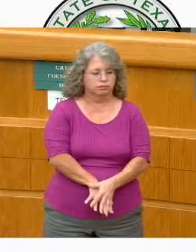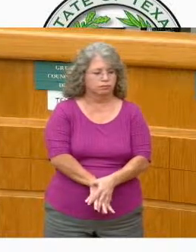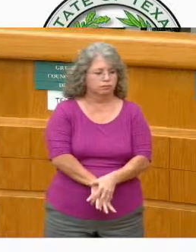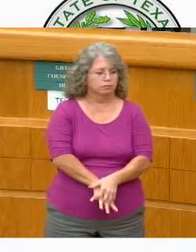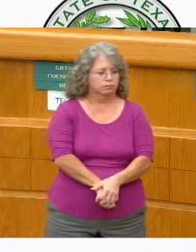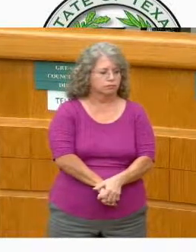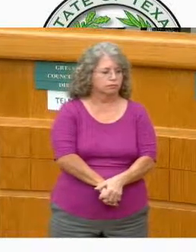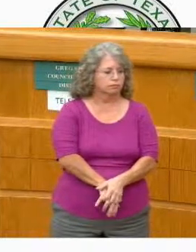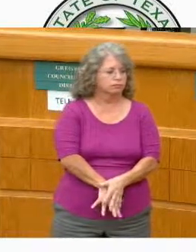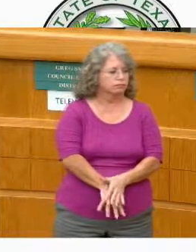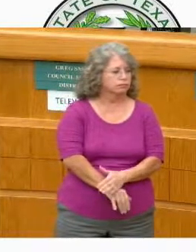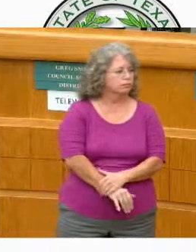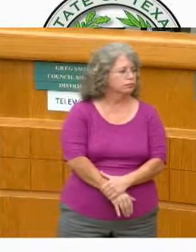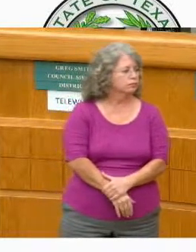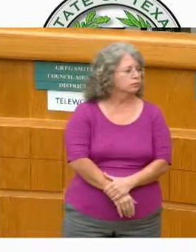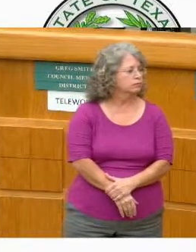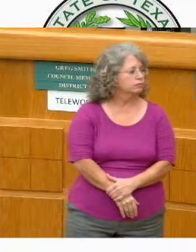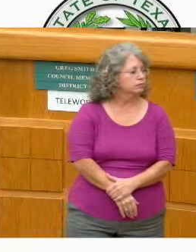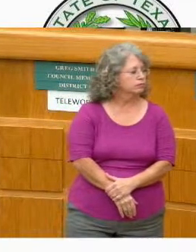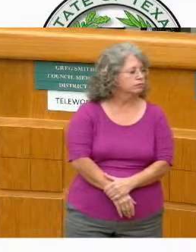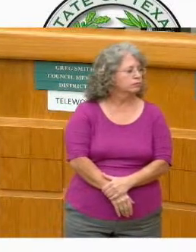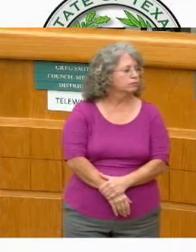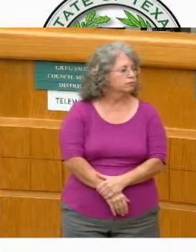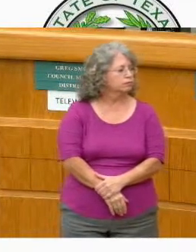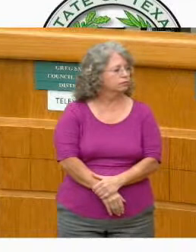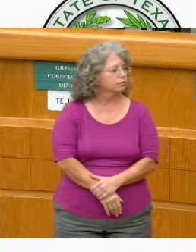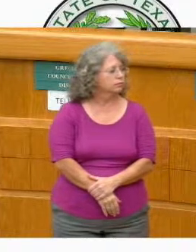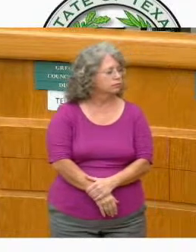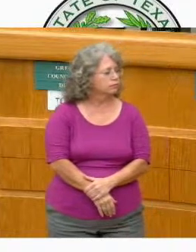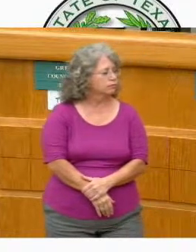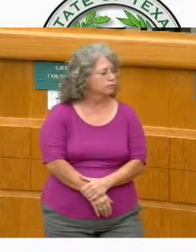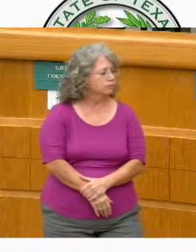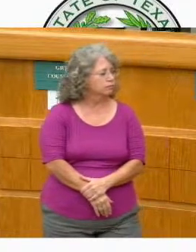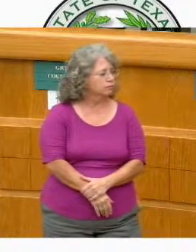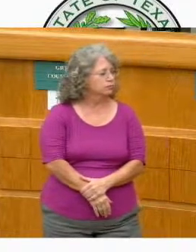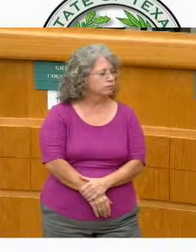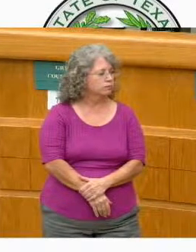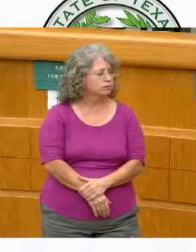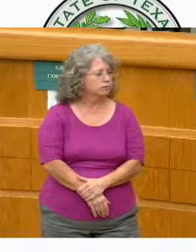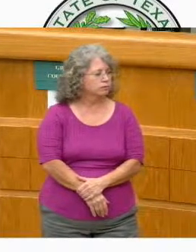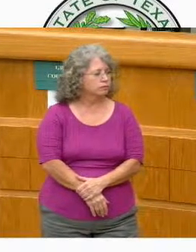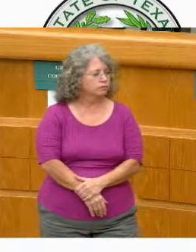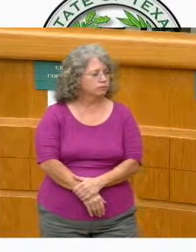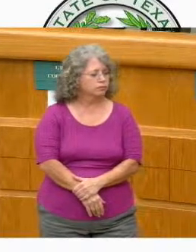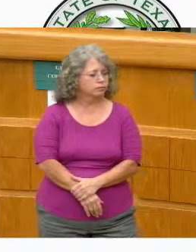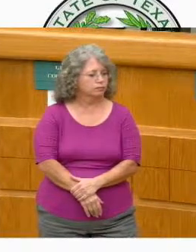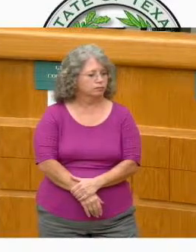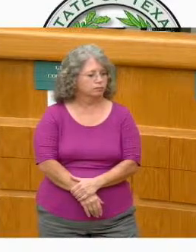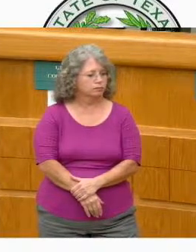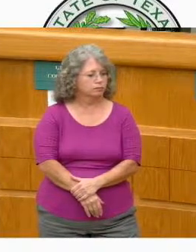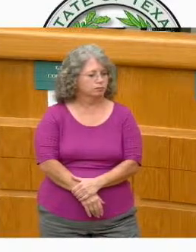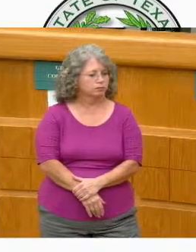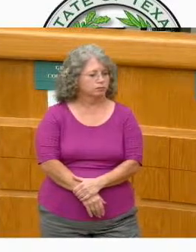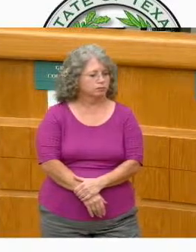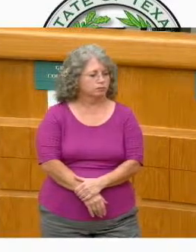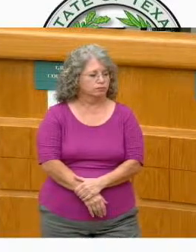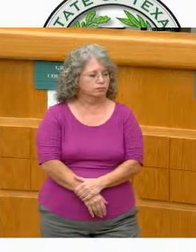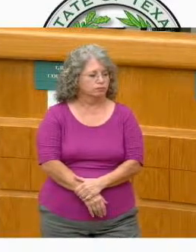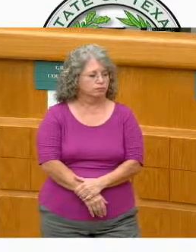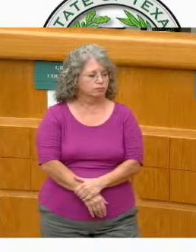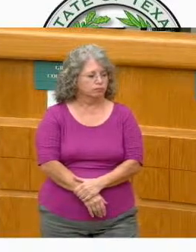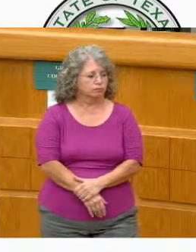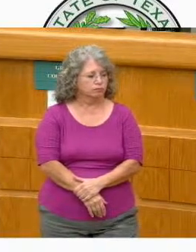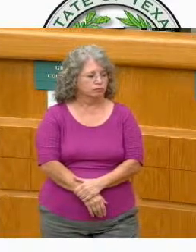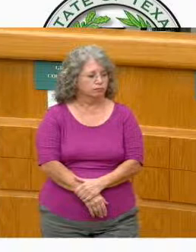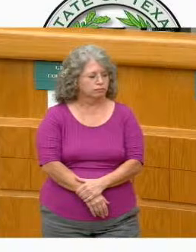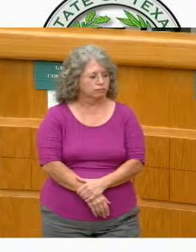Grande. En fatalidades, el área de la costa también se encuentra en el cuarto lugar, detrás de Victoria, el área del Valle de Río Grande y San Ángelo.